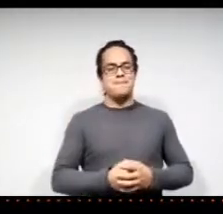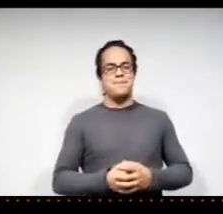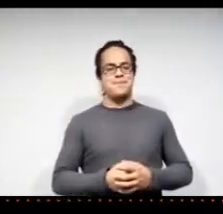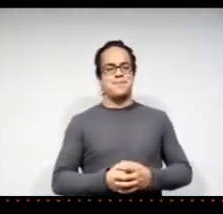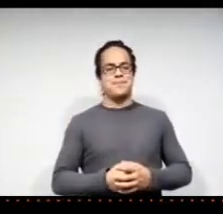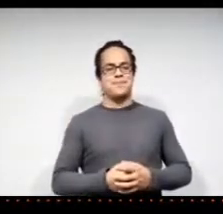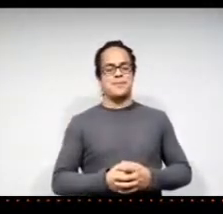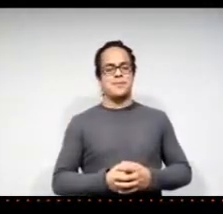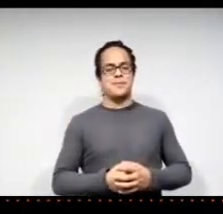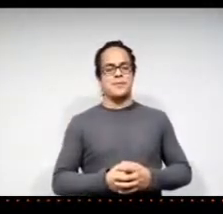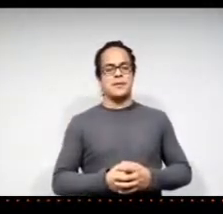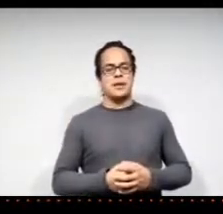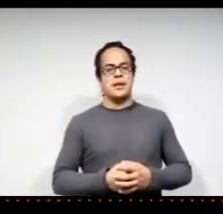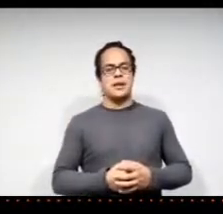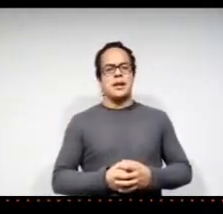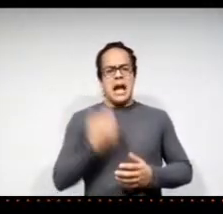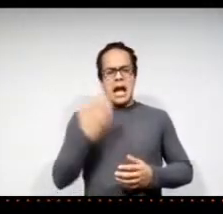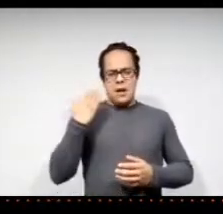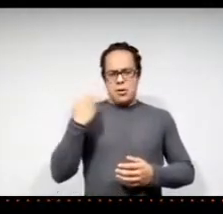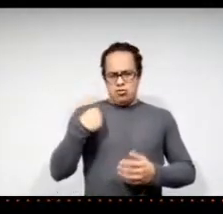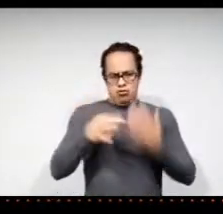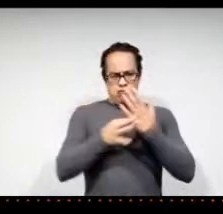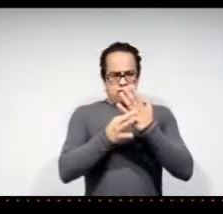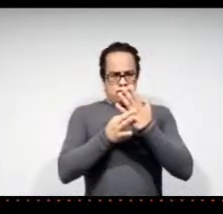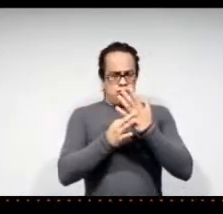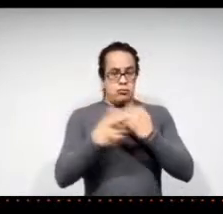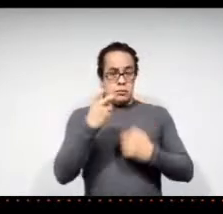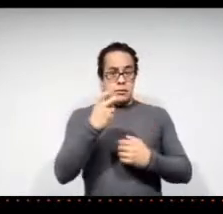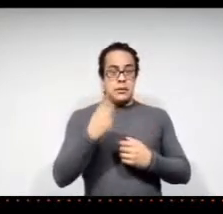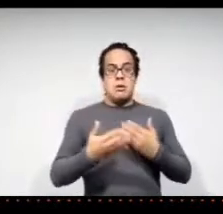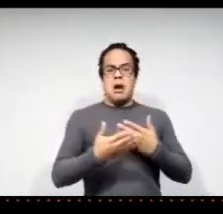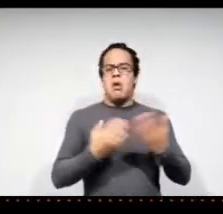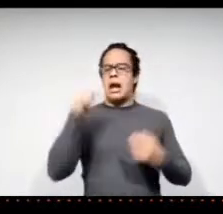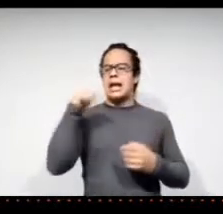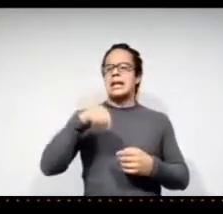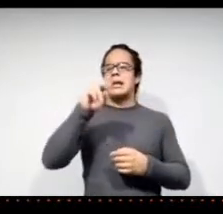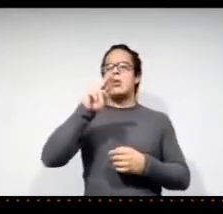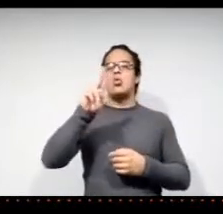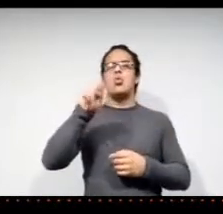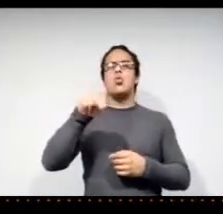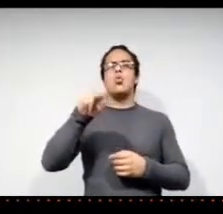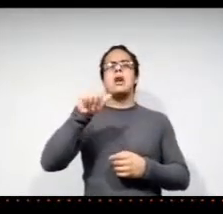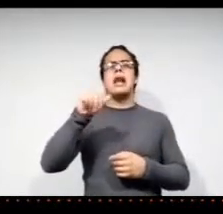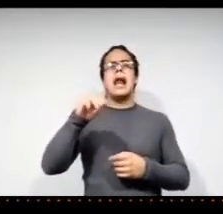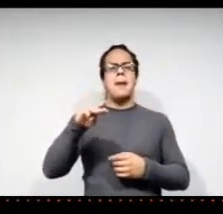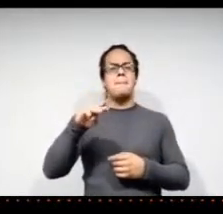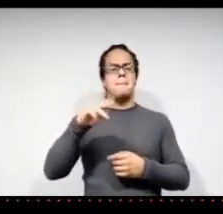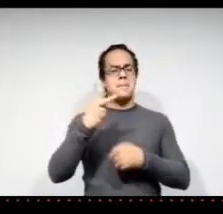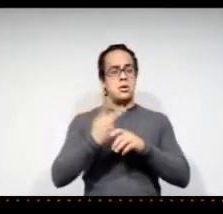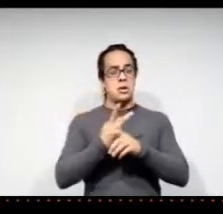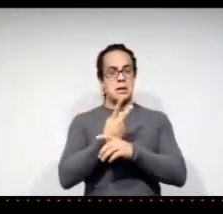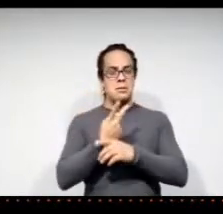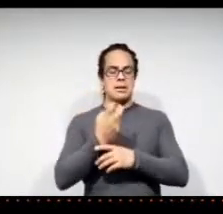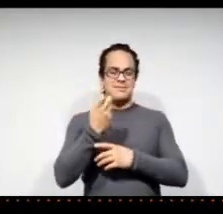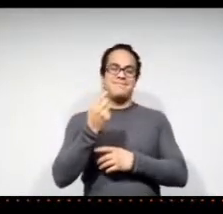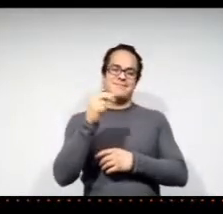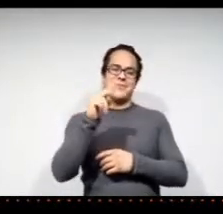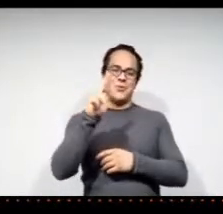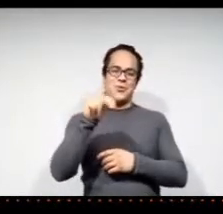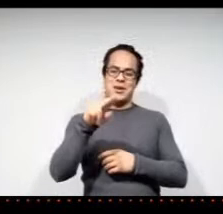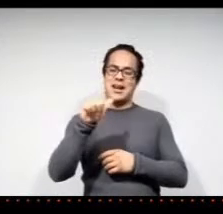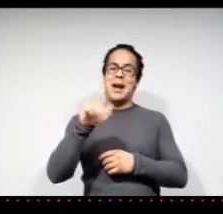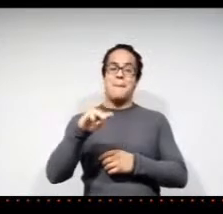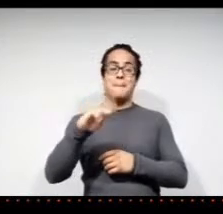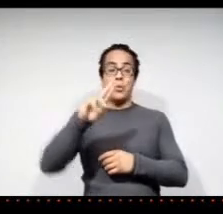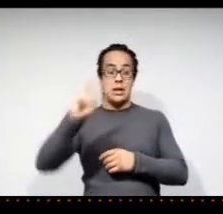Regreso al comentario que hice hace unos minutos ahorita que dijiste qué está pensando la UNAM. Es concebir a la UNAM como un ente, como